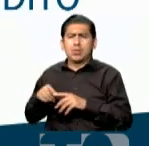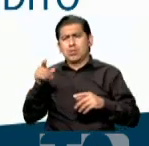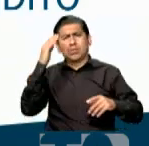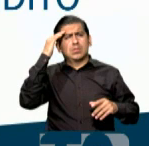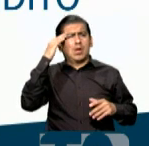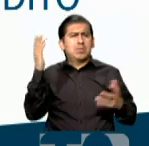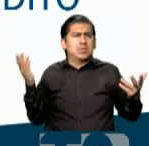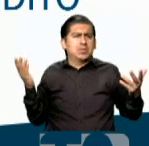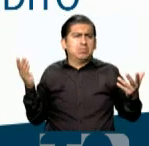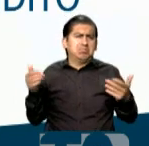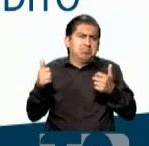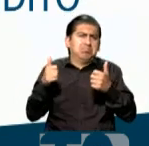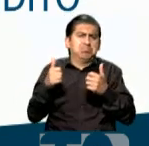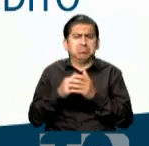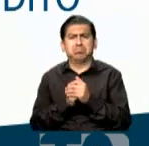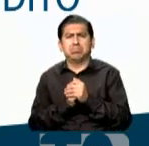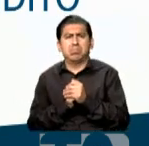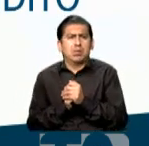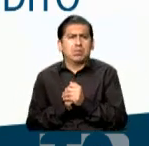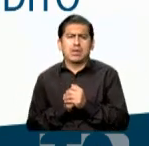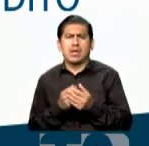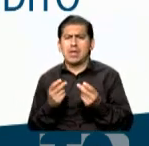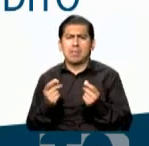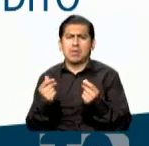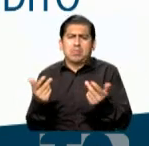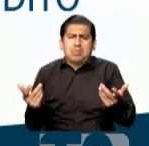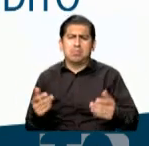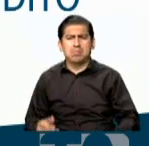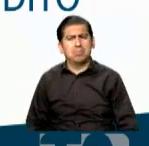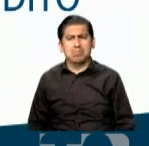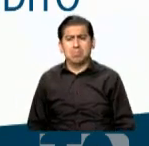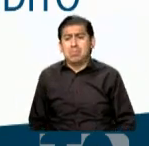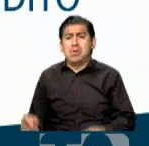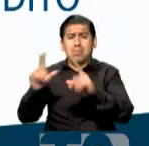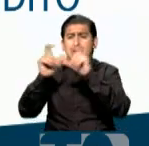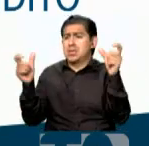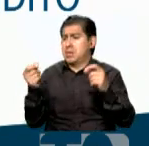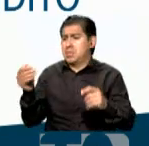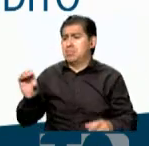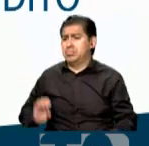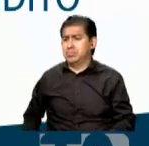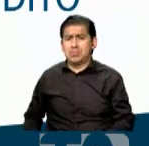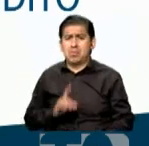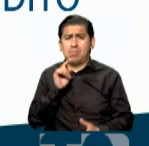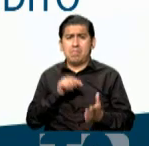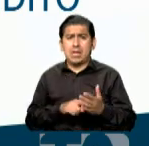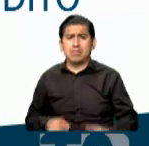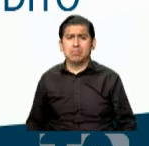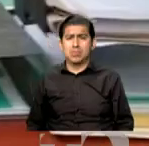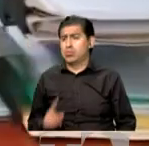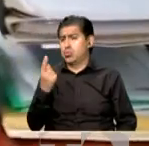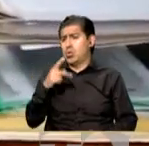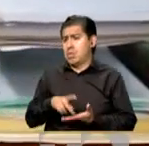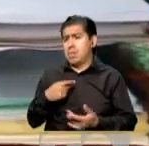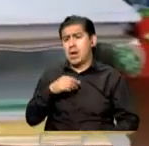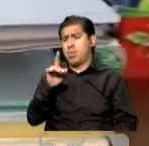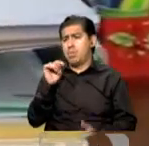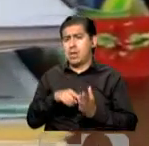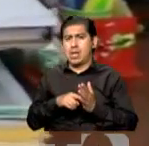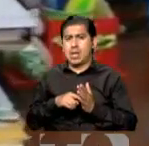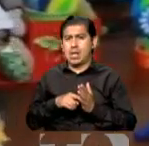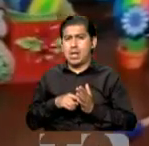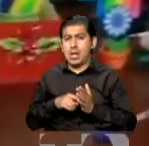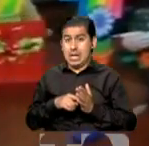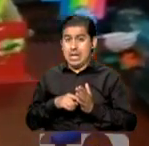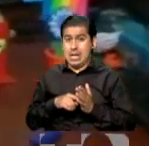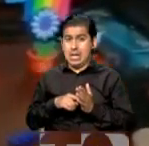que esa vaina en 3, 4 permisos de establecimiento, Pepa, que tú debes recuperar esa vaina rapidito. Desde la agencia encargada